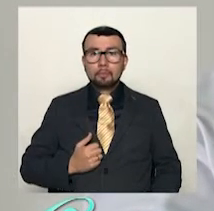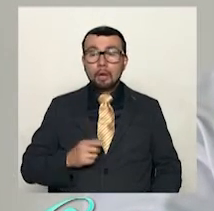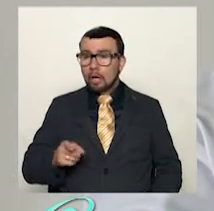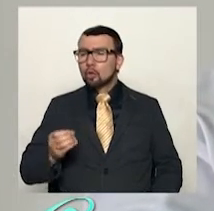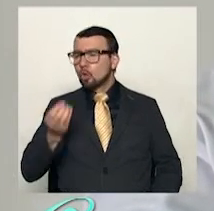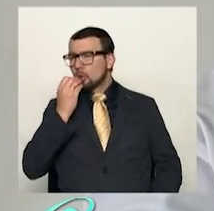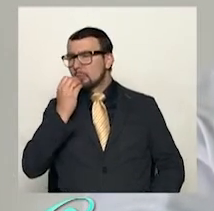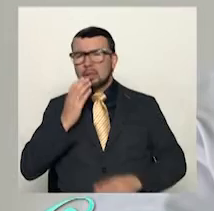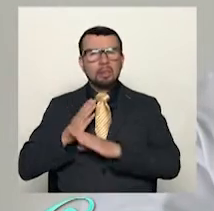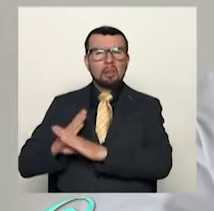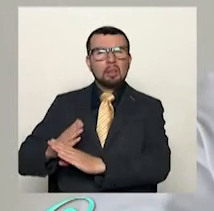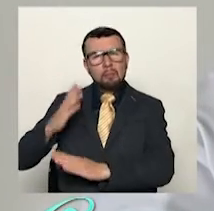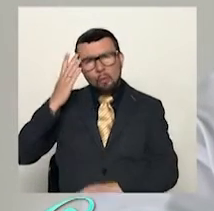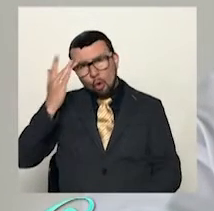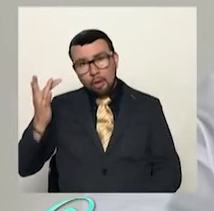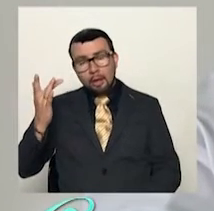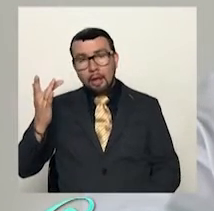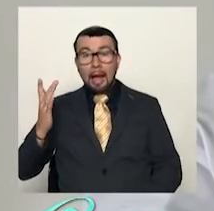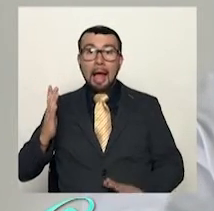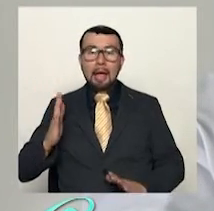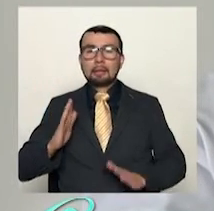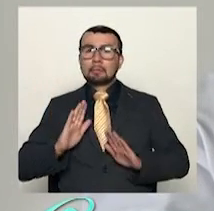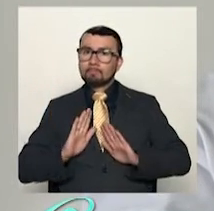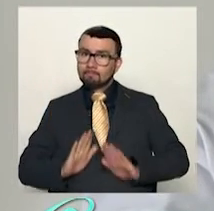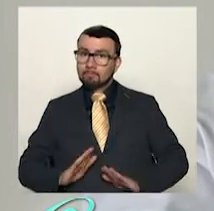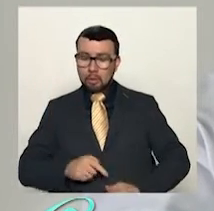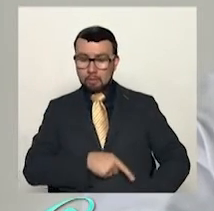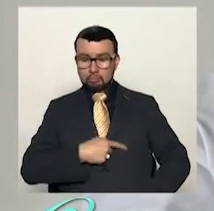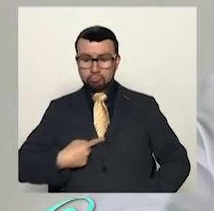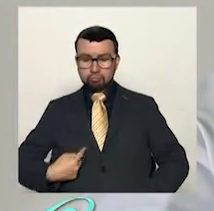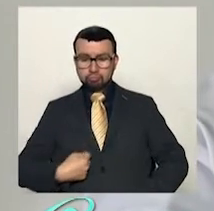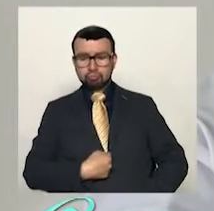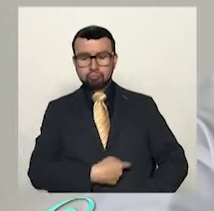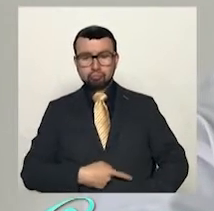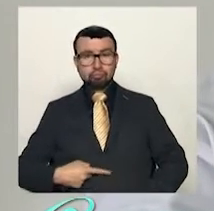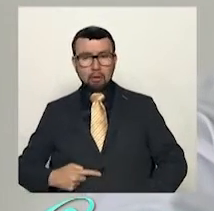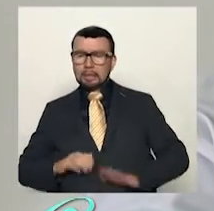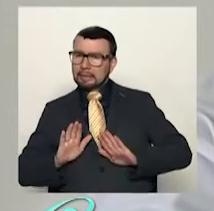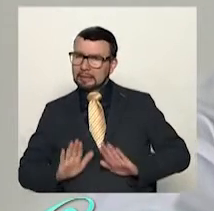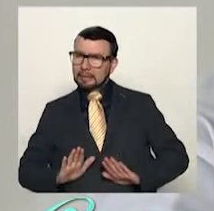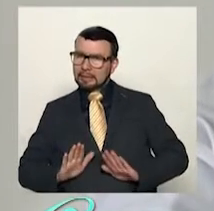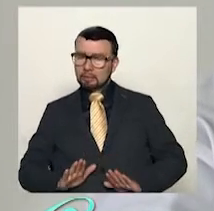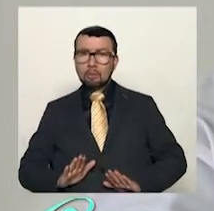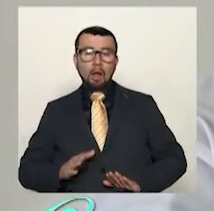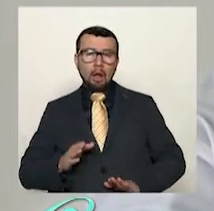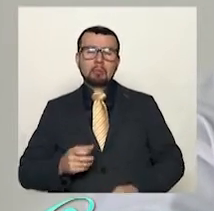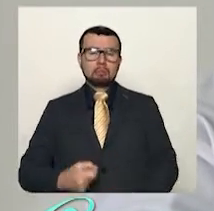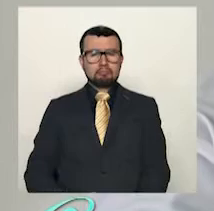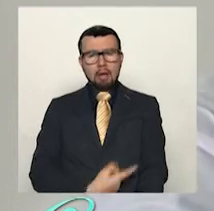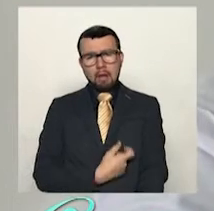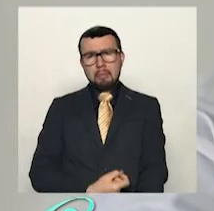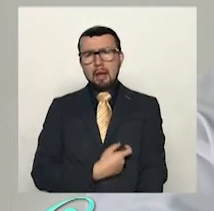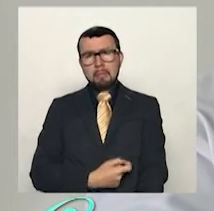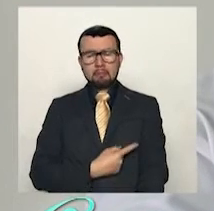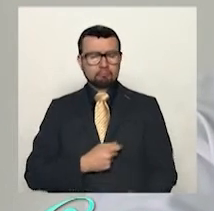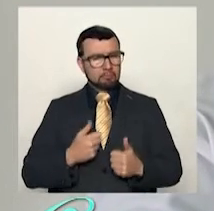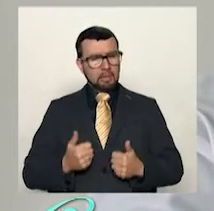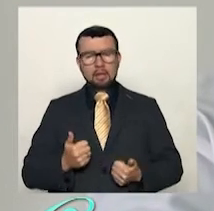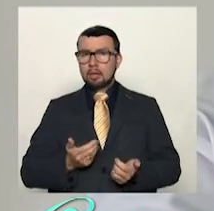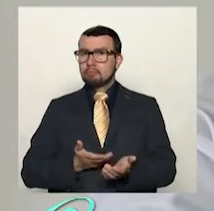comidita es porque hay que poner en quietud ese intestino y mirar qué sucede, hidratándolo para que la persona no se